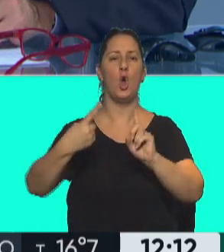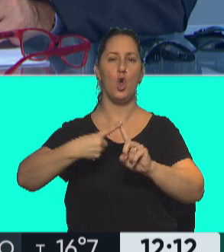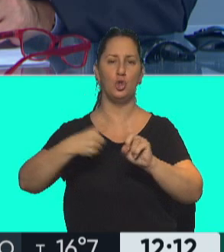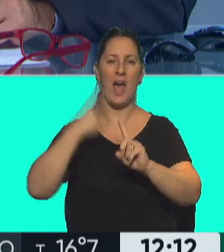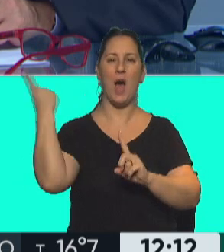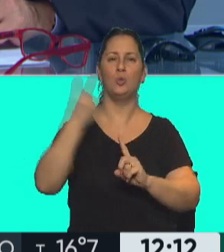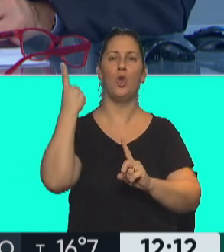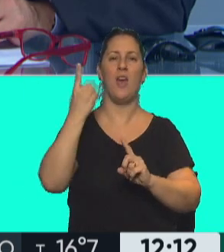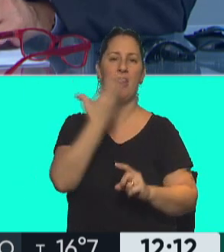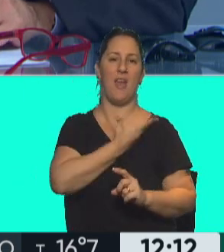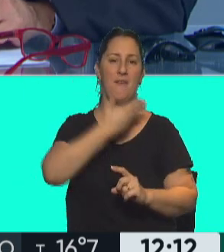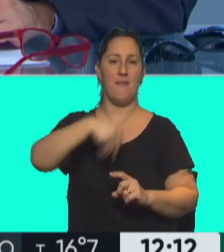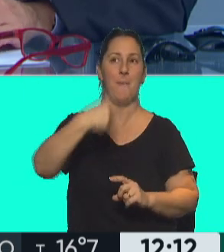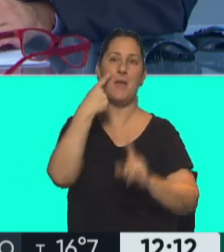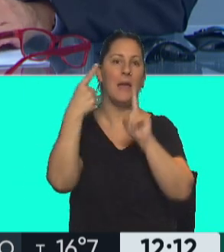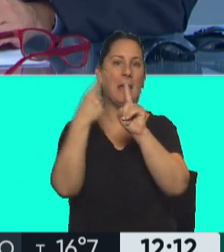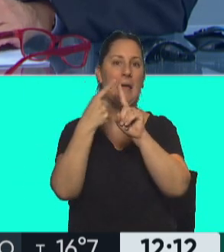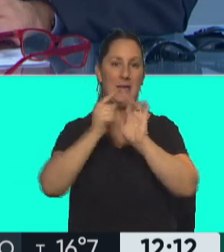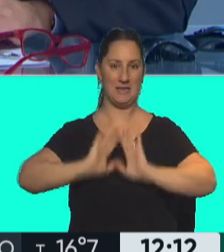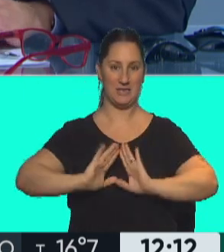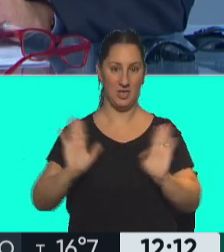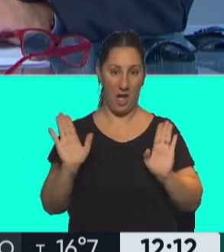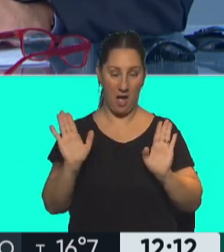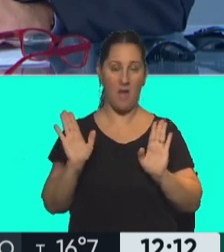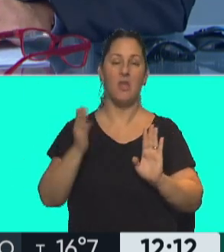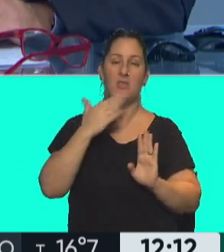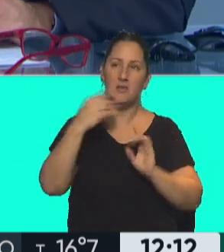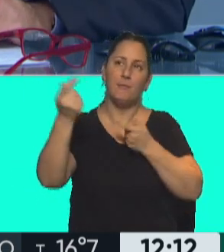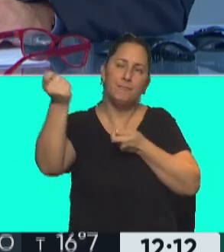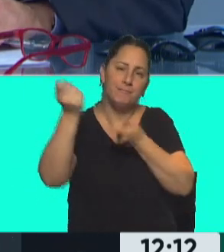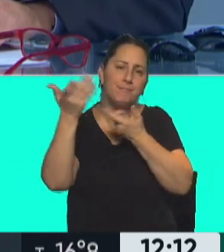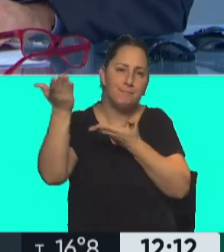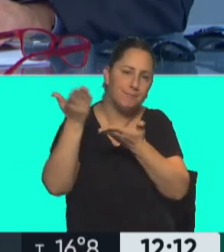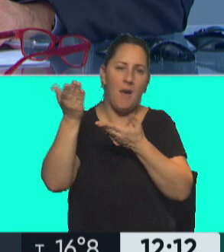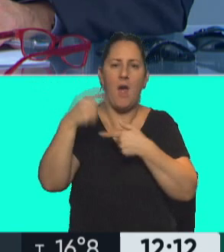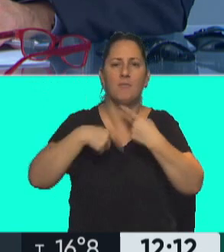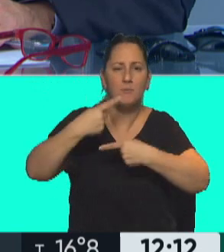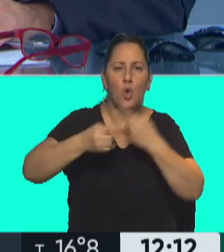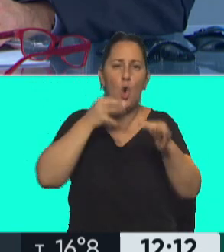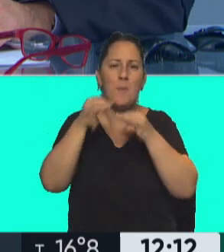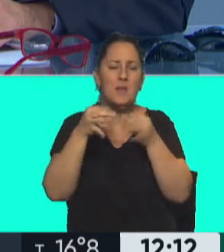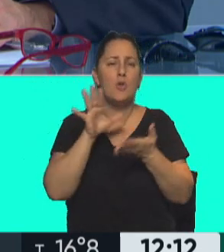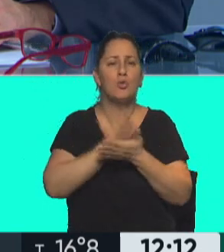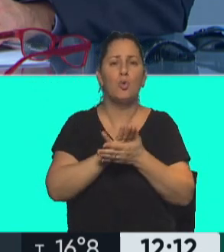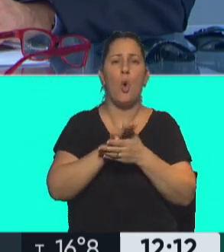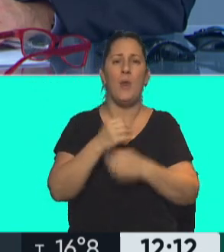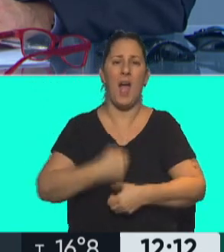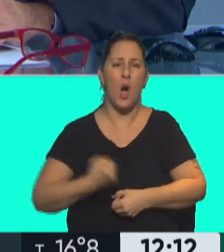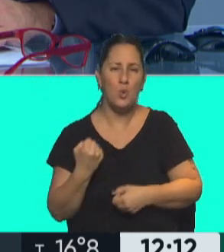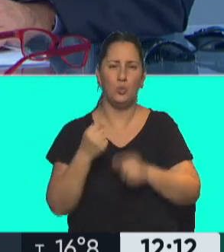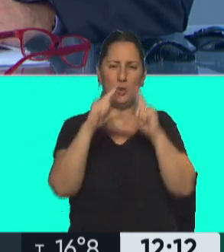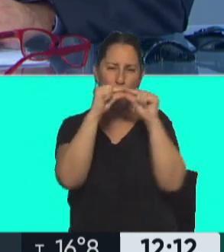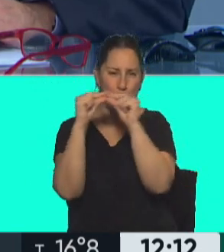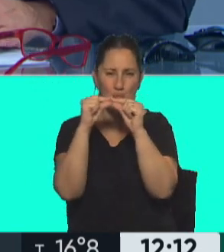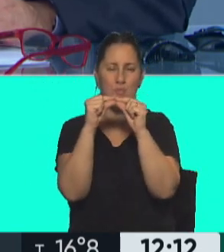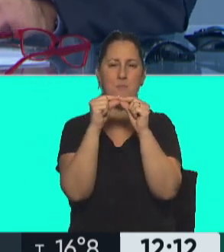las autoridades del fondo, un primer contacto, que se va a trabajar con ellos en el tema del ajuste de los números, pero que se